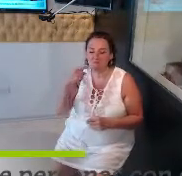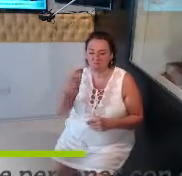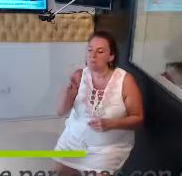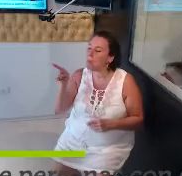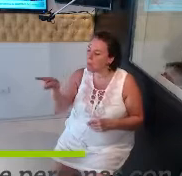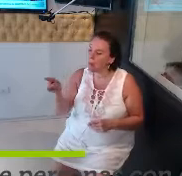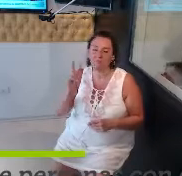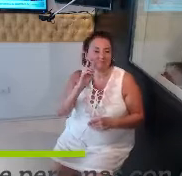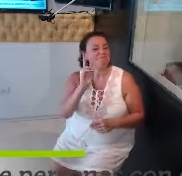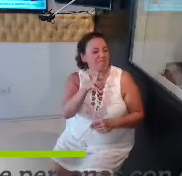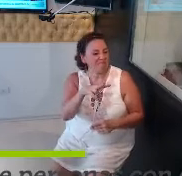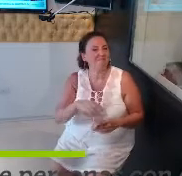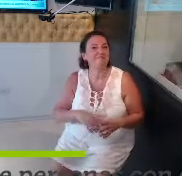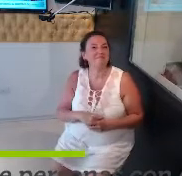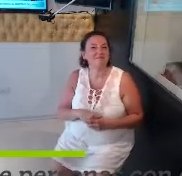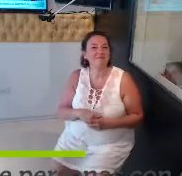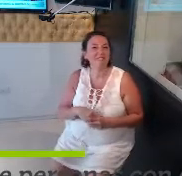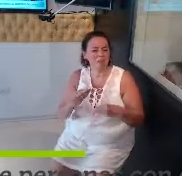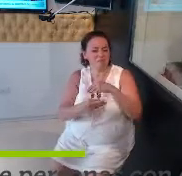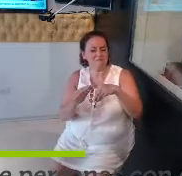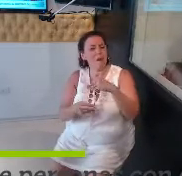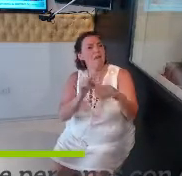ver en familia. Sí.